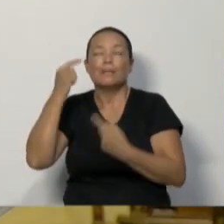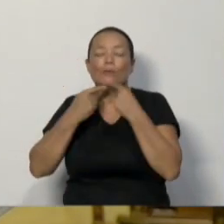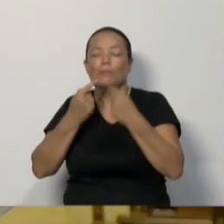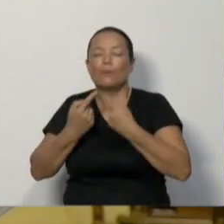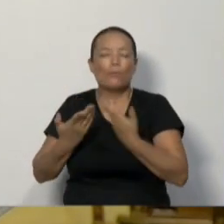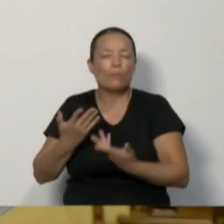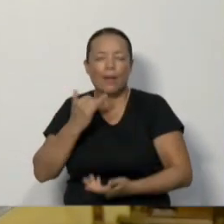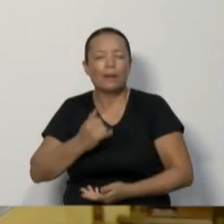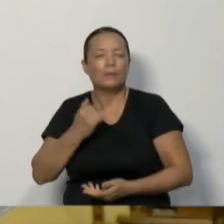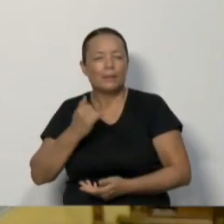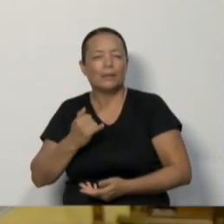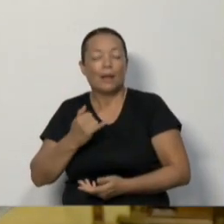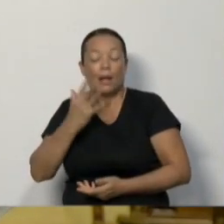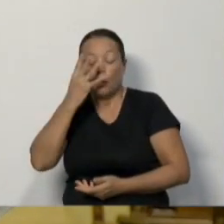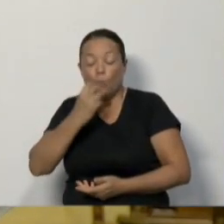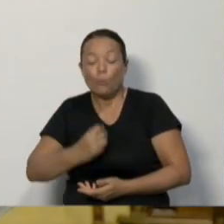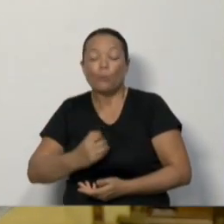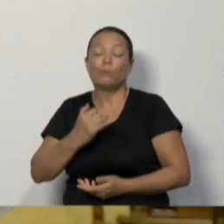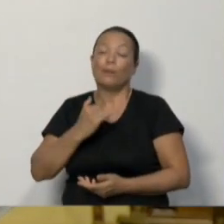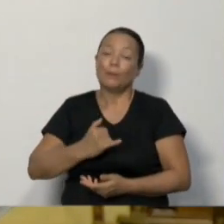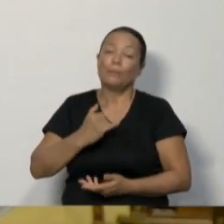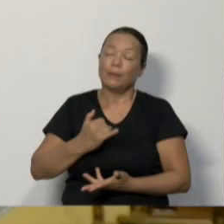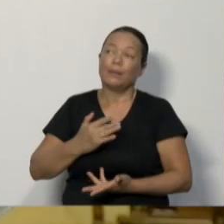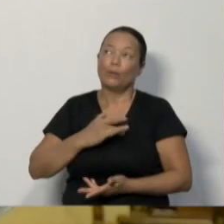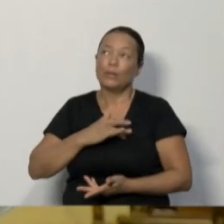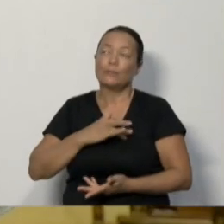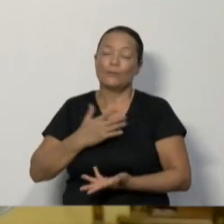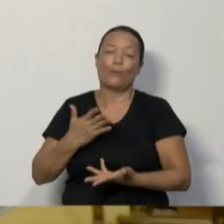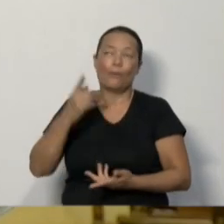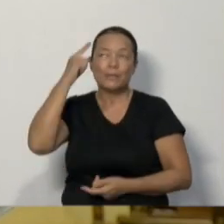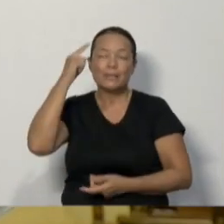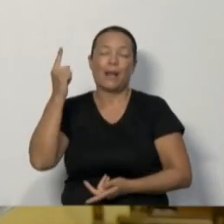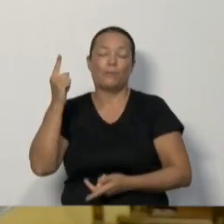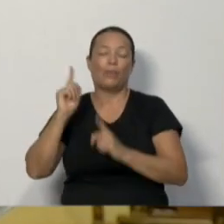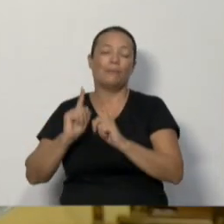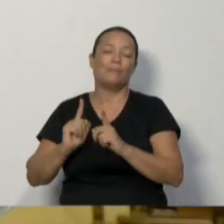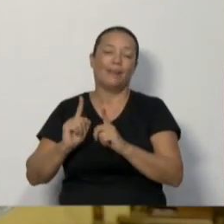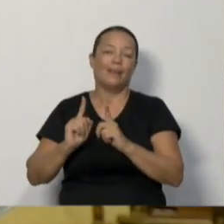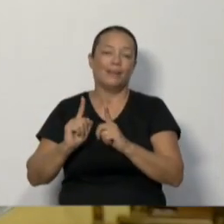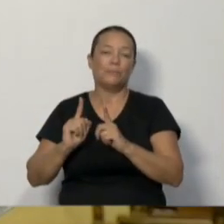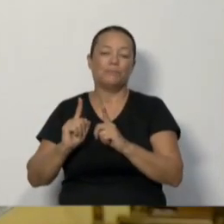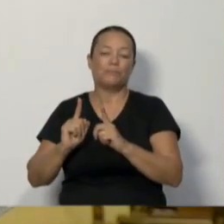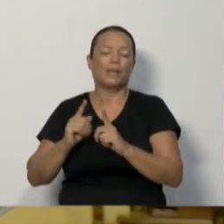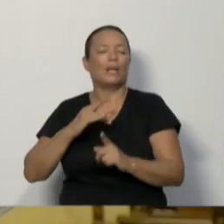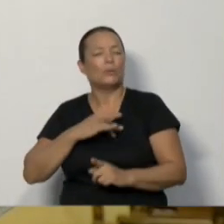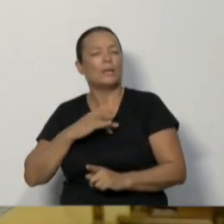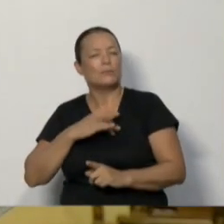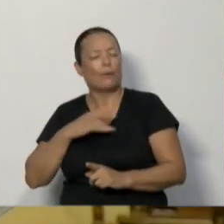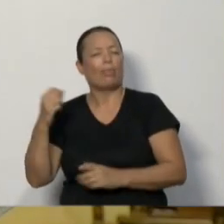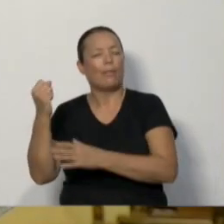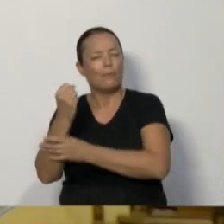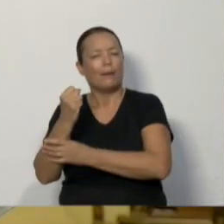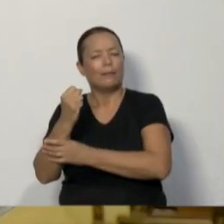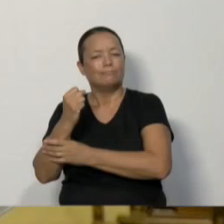el corazón de Abraham angustia. ¿Y por qué no pensar también? Habrá habido en el corazón de